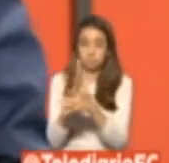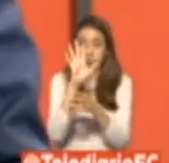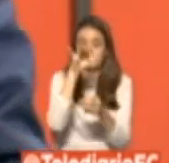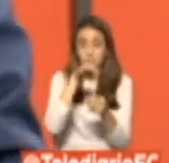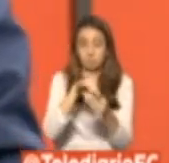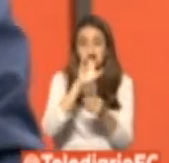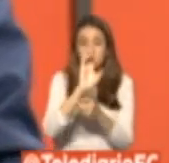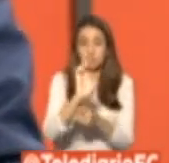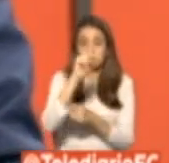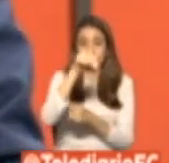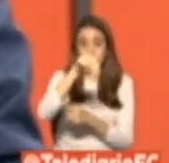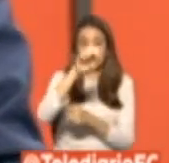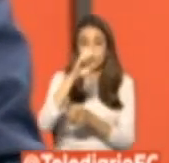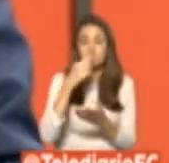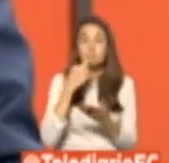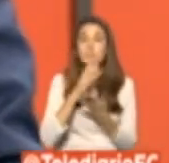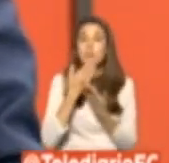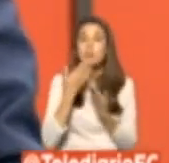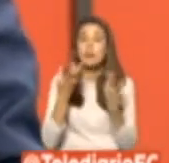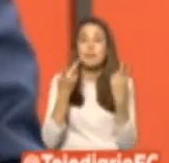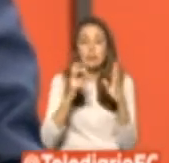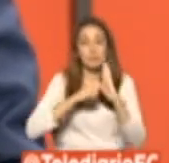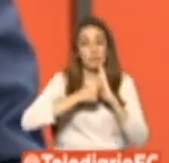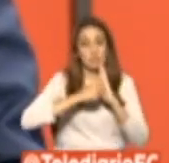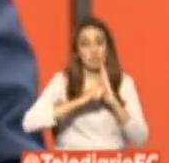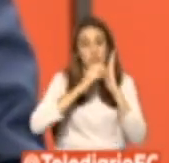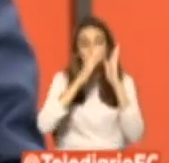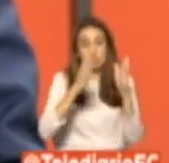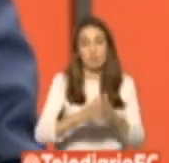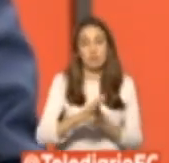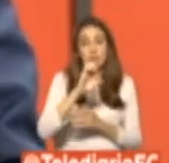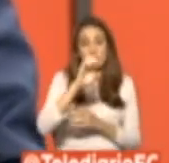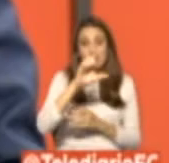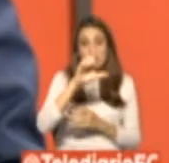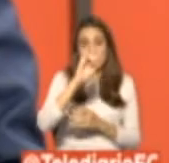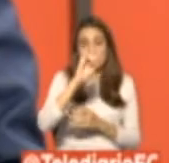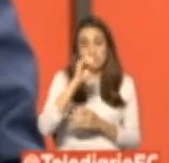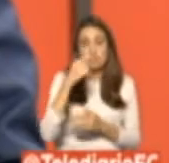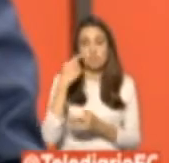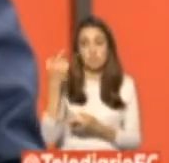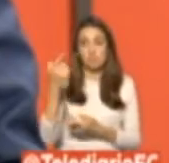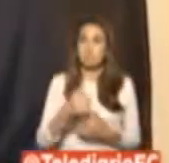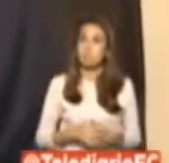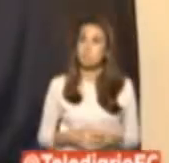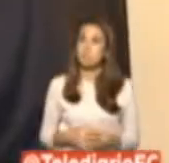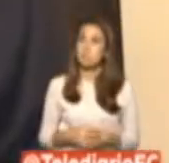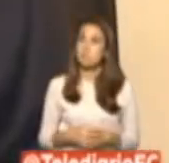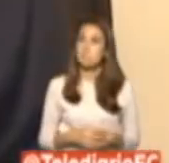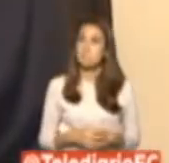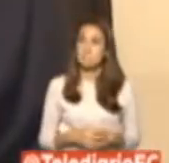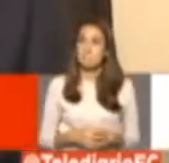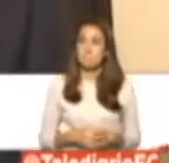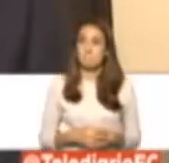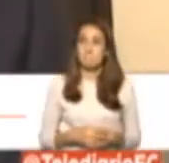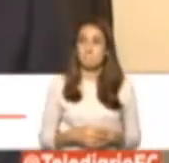del CERE, José Cabrera, y el contador general de la Cámara de Pablo Cerro.